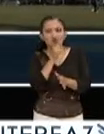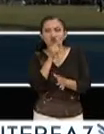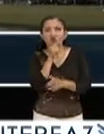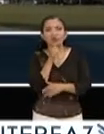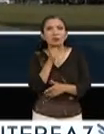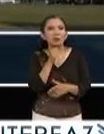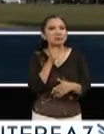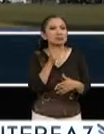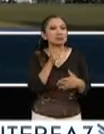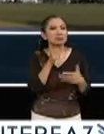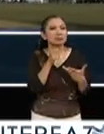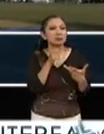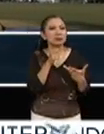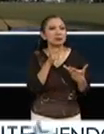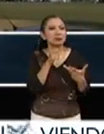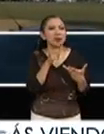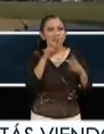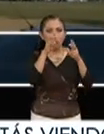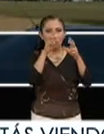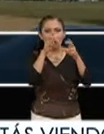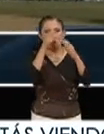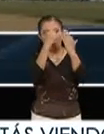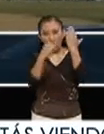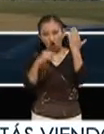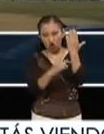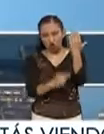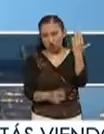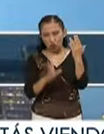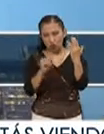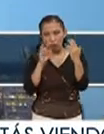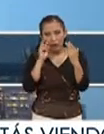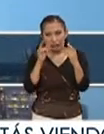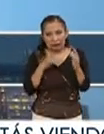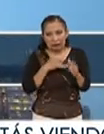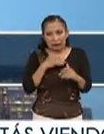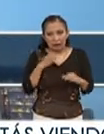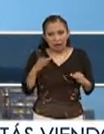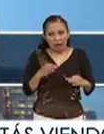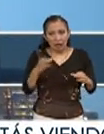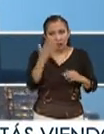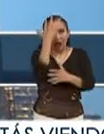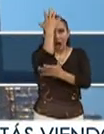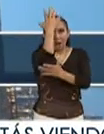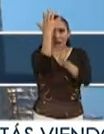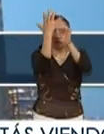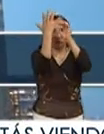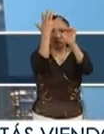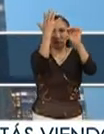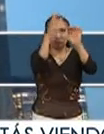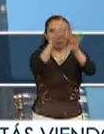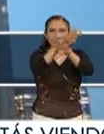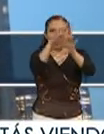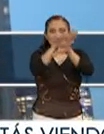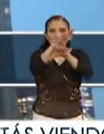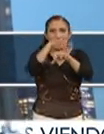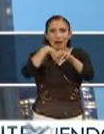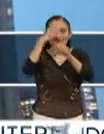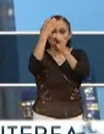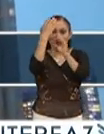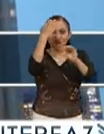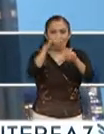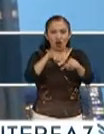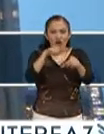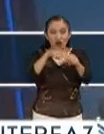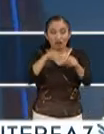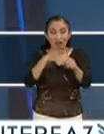era otoño bien, pero ya se sentía el frío y los árboles empezaban a cambiar las hojas de color,